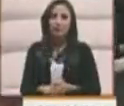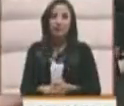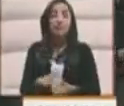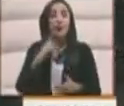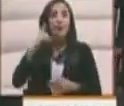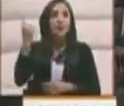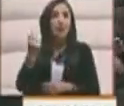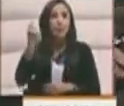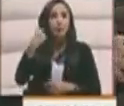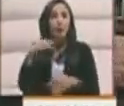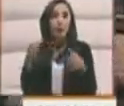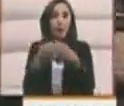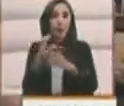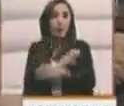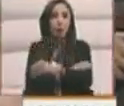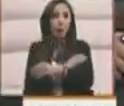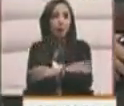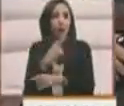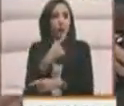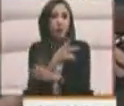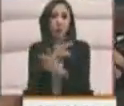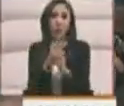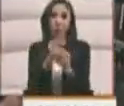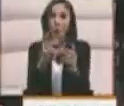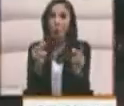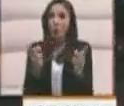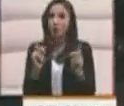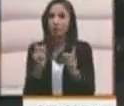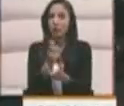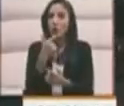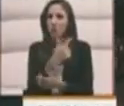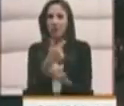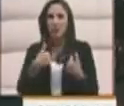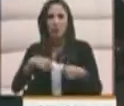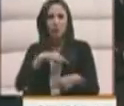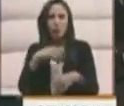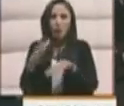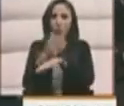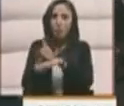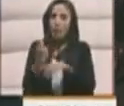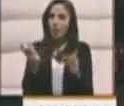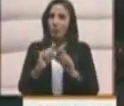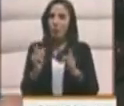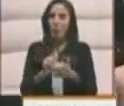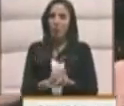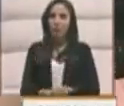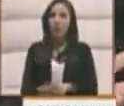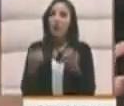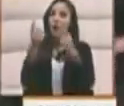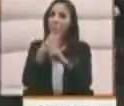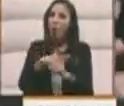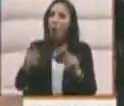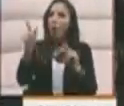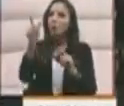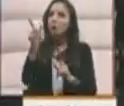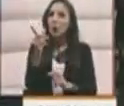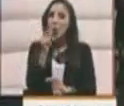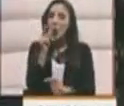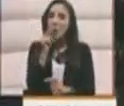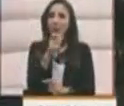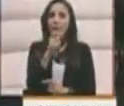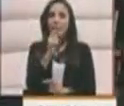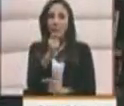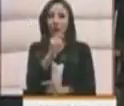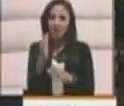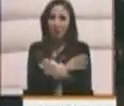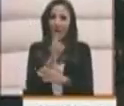diputados de la oposición niegan el hecho, lo niegan. Por otra parte, mercenarios de la comunicación como este